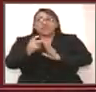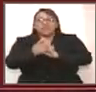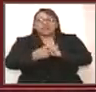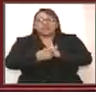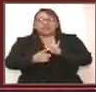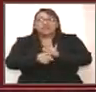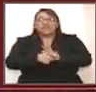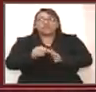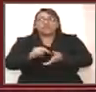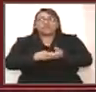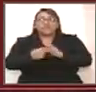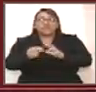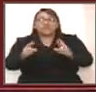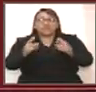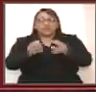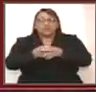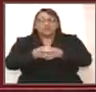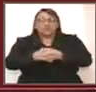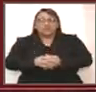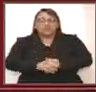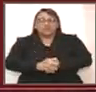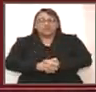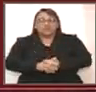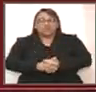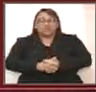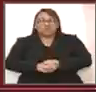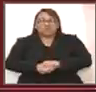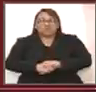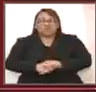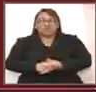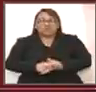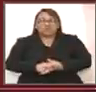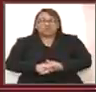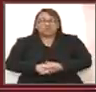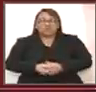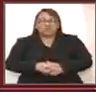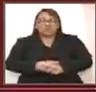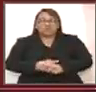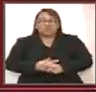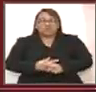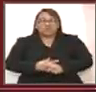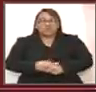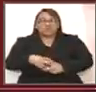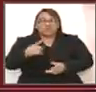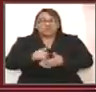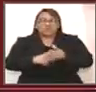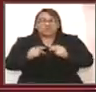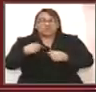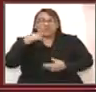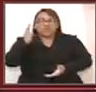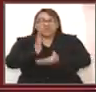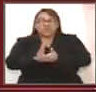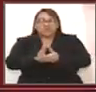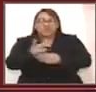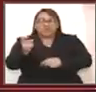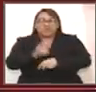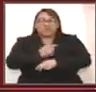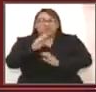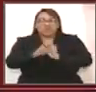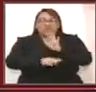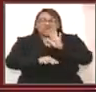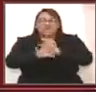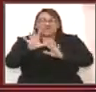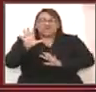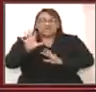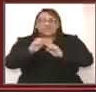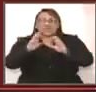legislativo es el que regula el proceso inmediato en casos de flagrancia, del cual se espera condenas rápidas en menos de 15